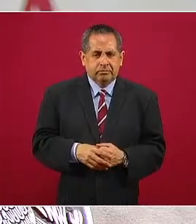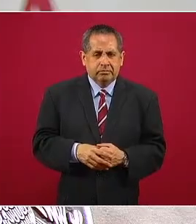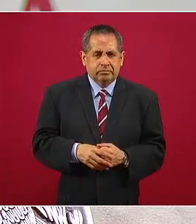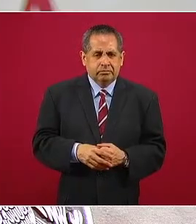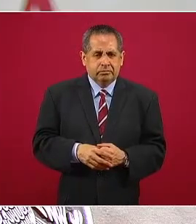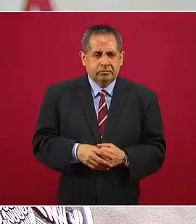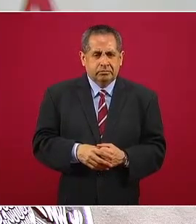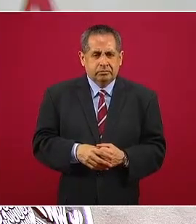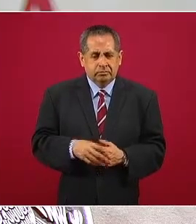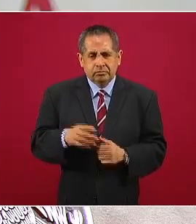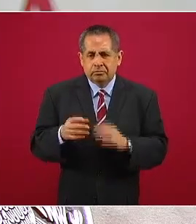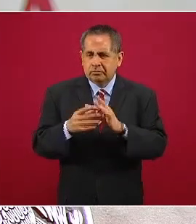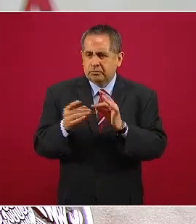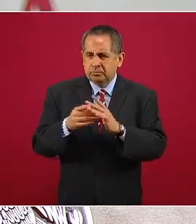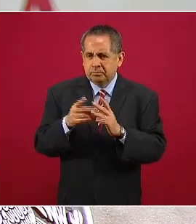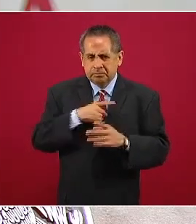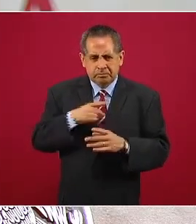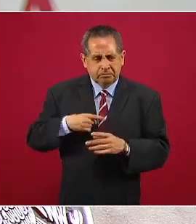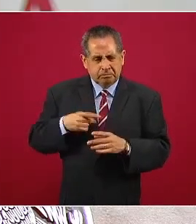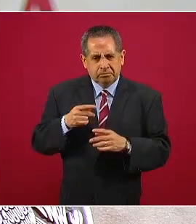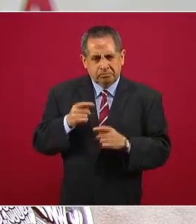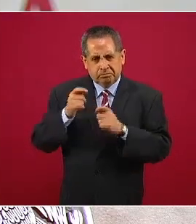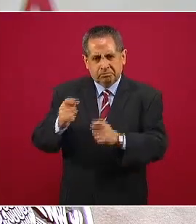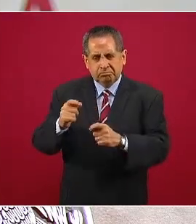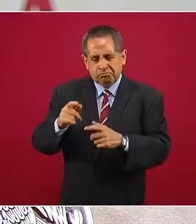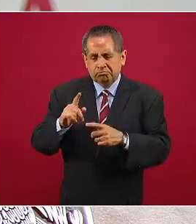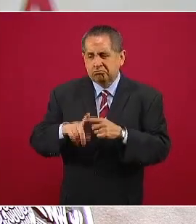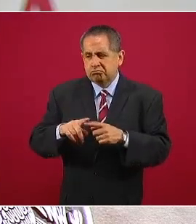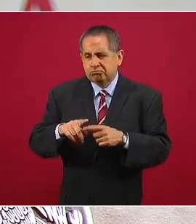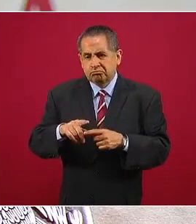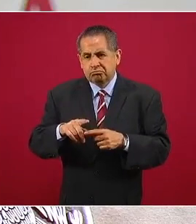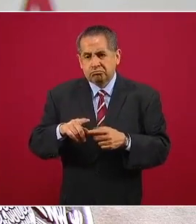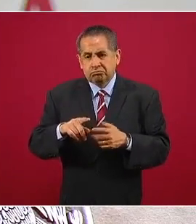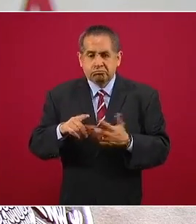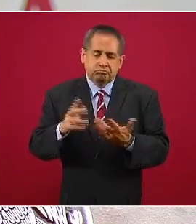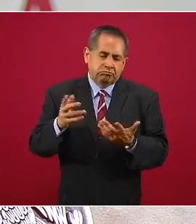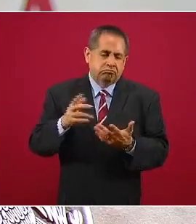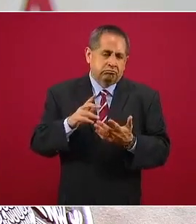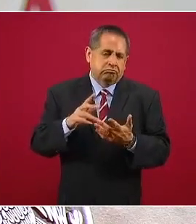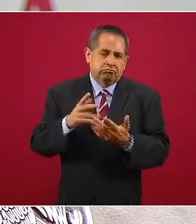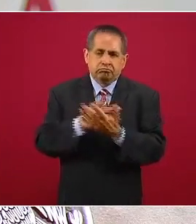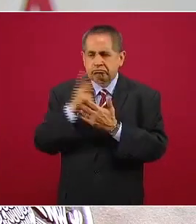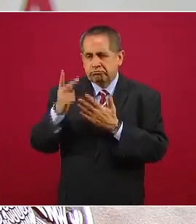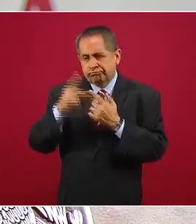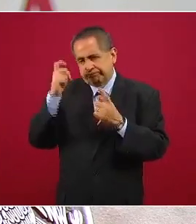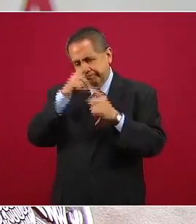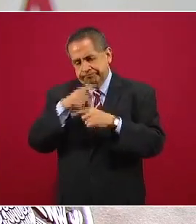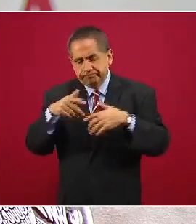Y debe de tener dificultades porque todo el que